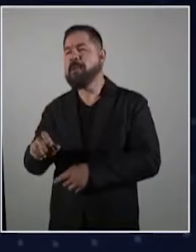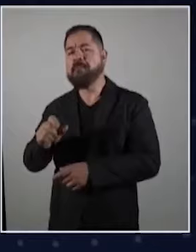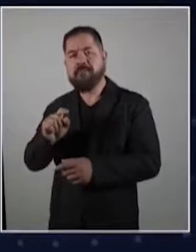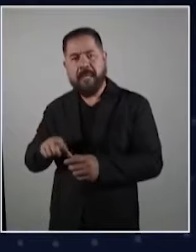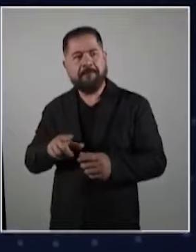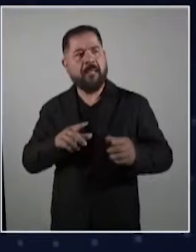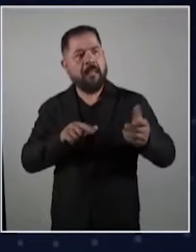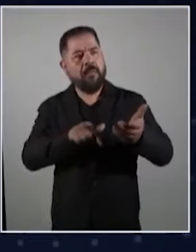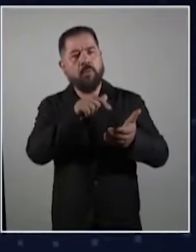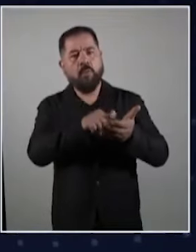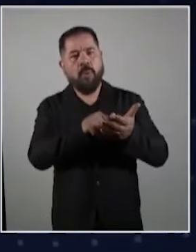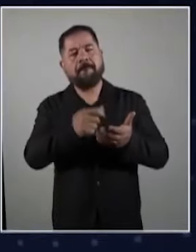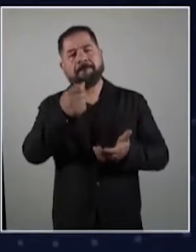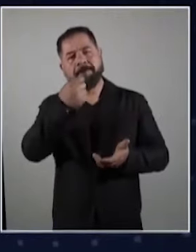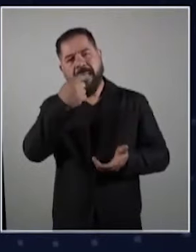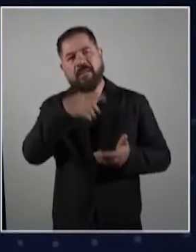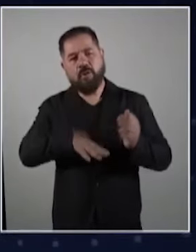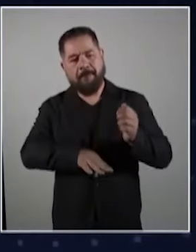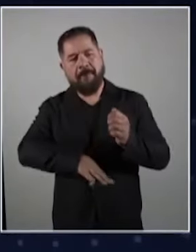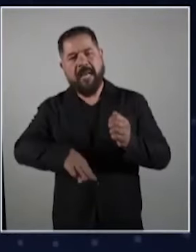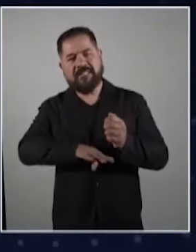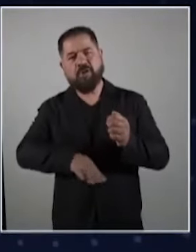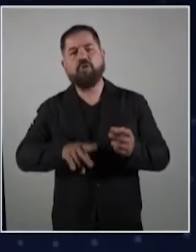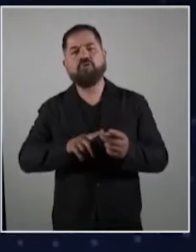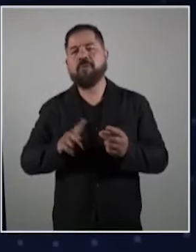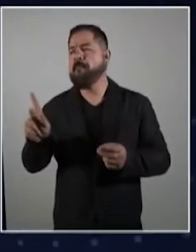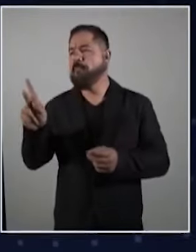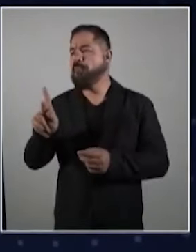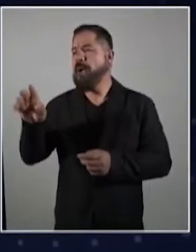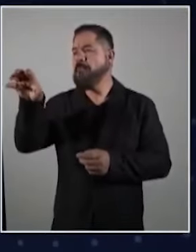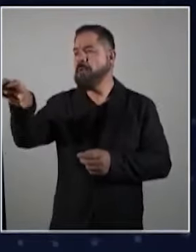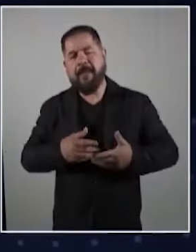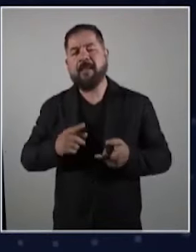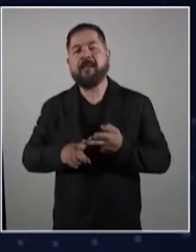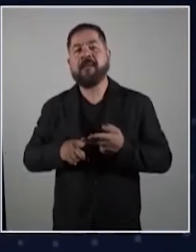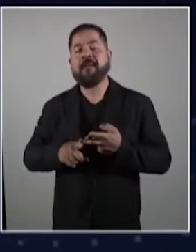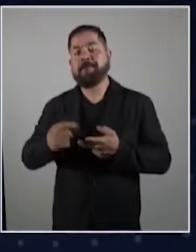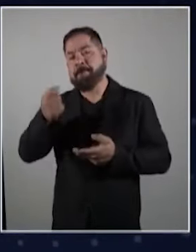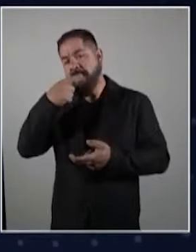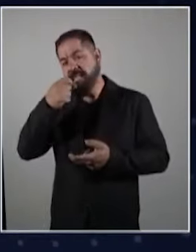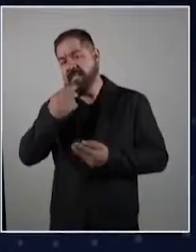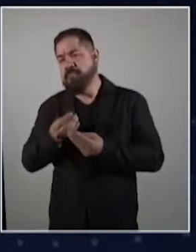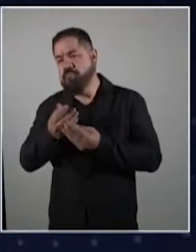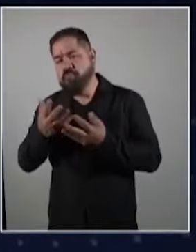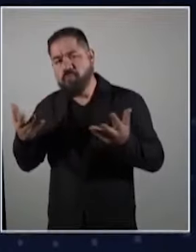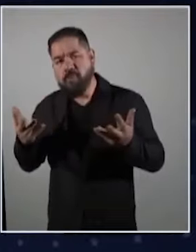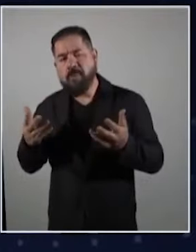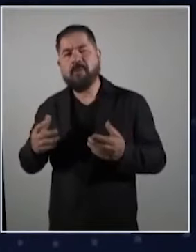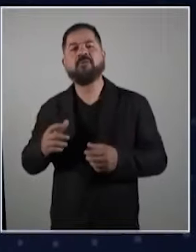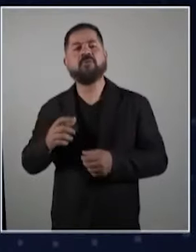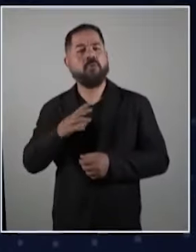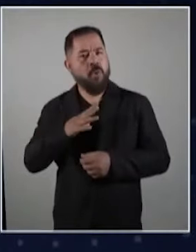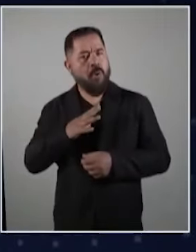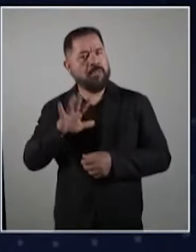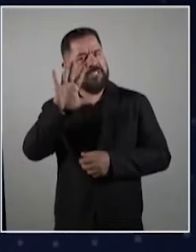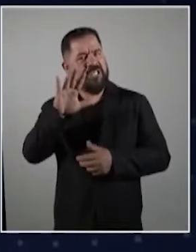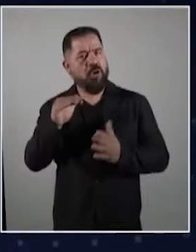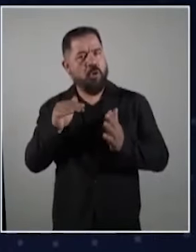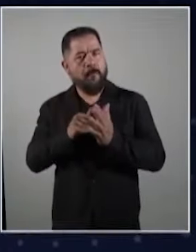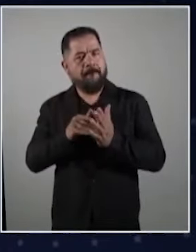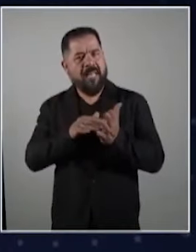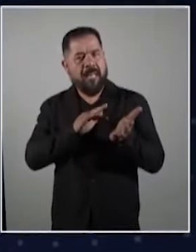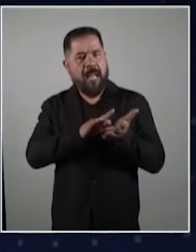básicos que van a volver a todas las comisarías para que tengas la salud cerca de ti nos comprometimos a dar 5,000 apoyos mensualmente